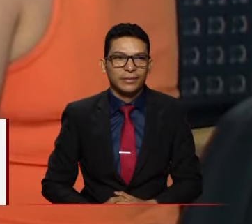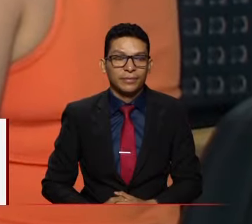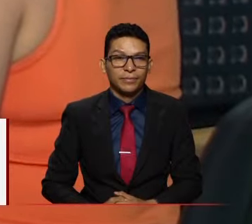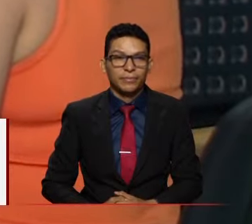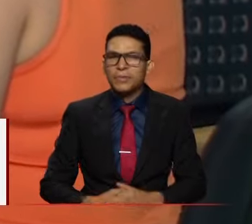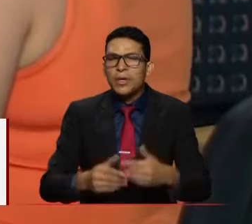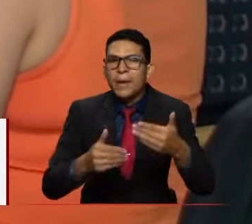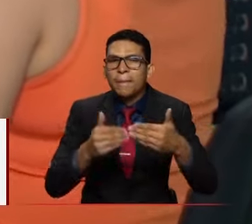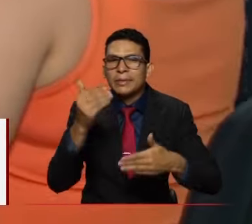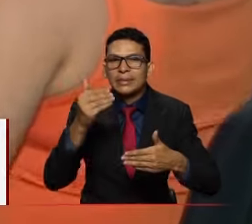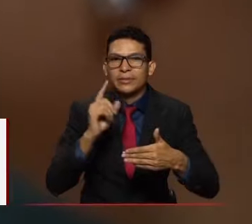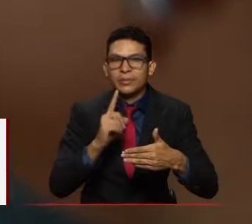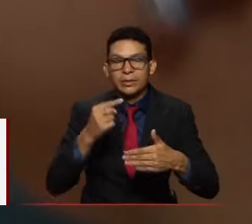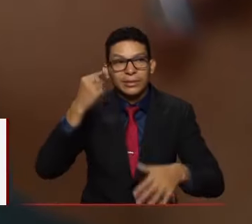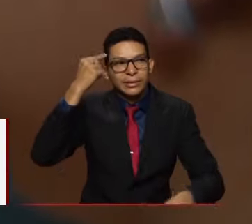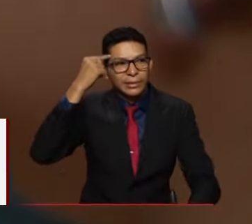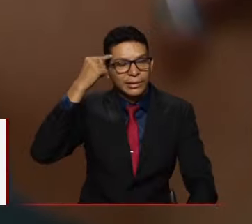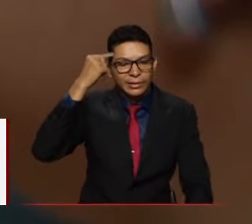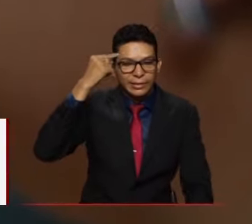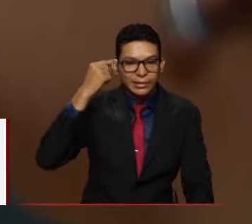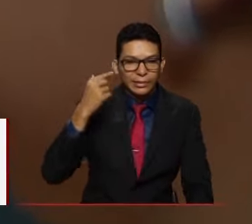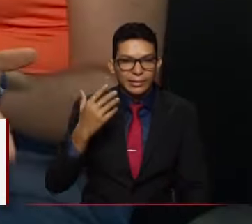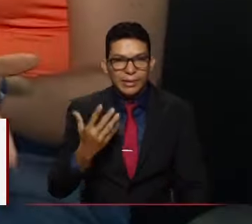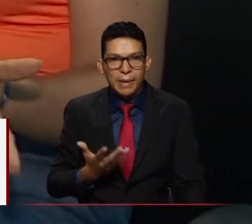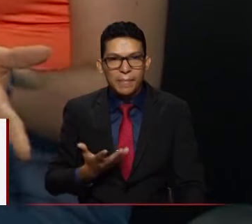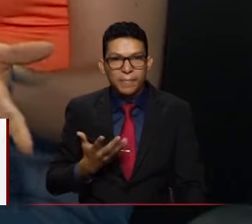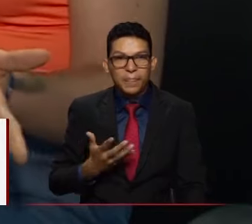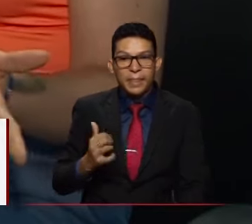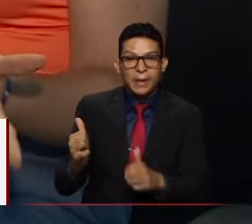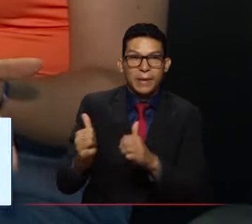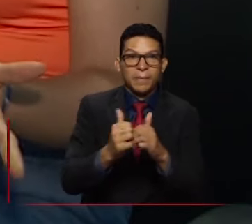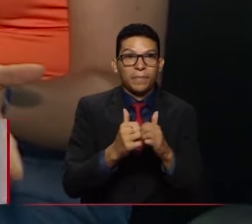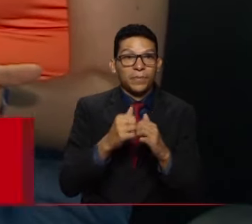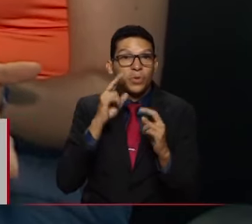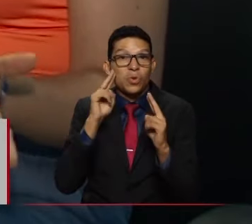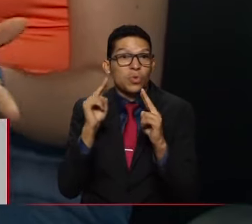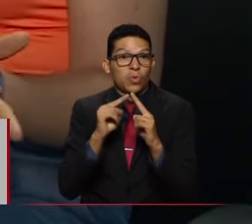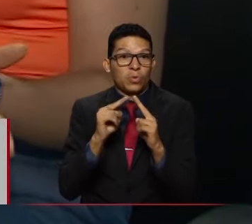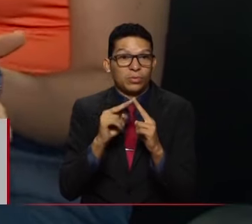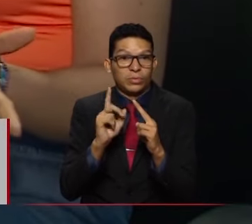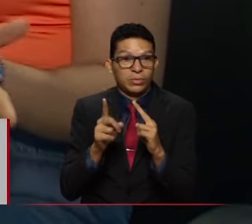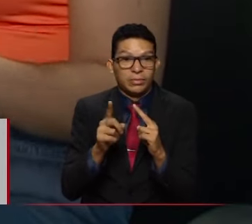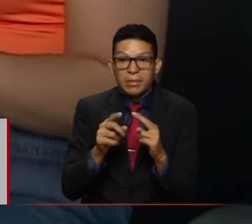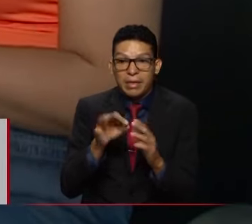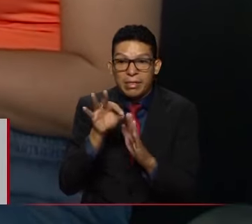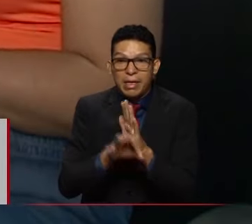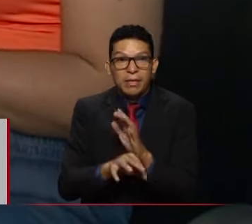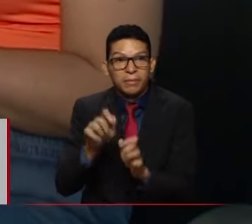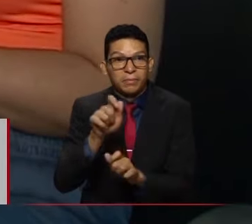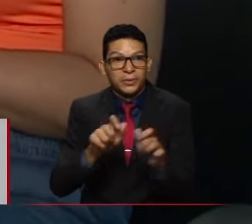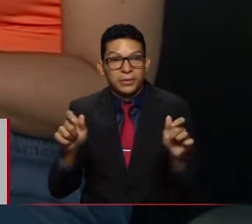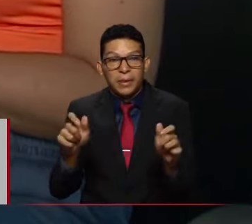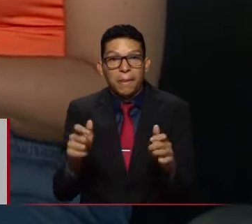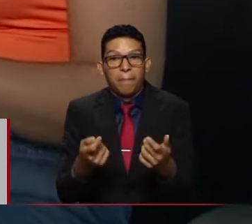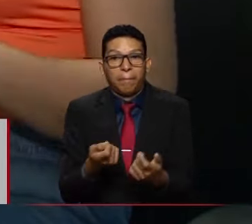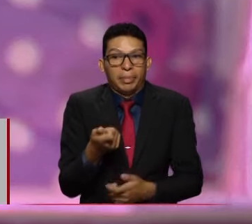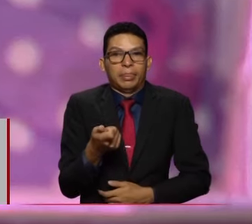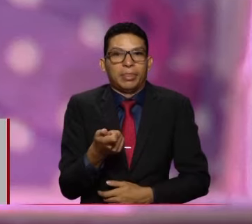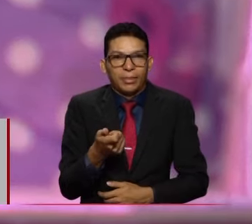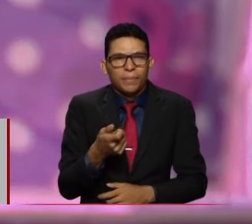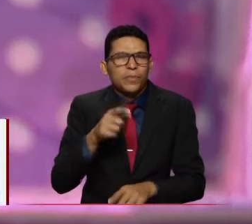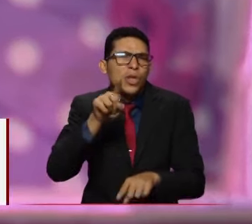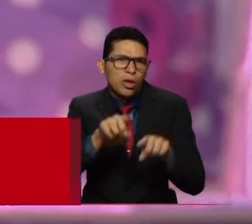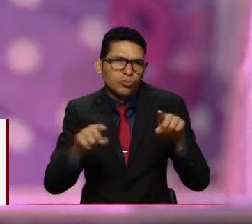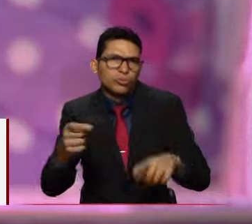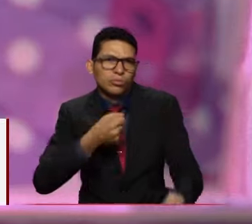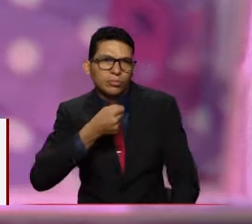Llegué como con esa expectativa de todos los compañeros. No conocía a casi nadie, en realidad conocía a muy pocos, algunos periodistas.